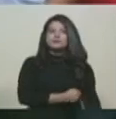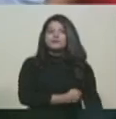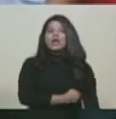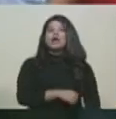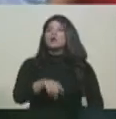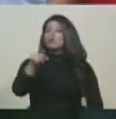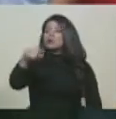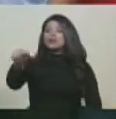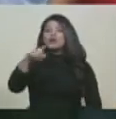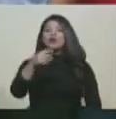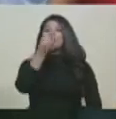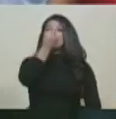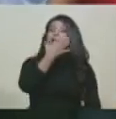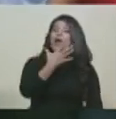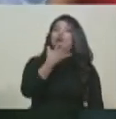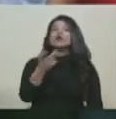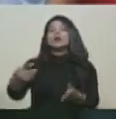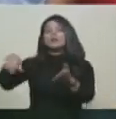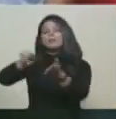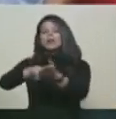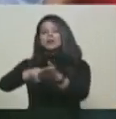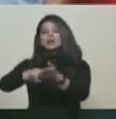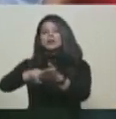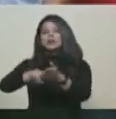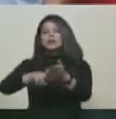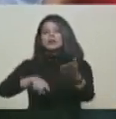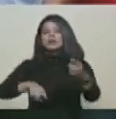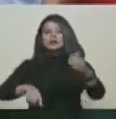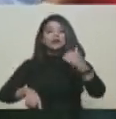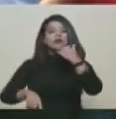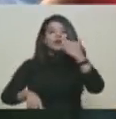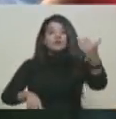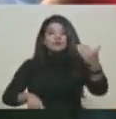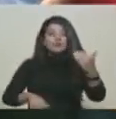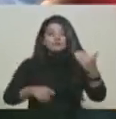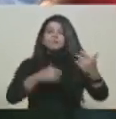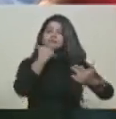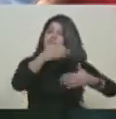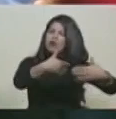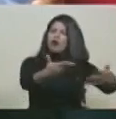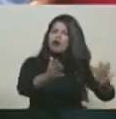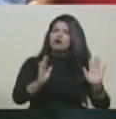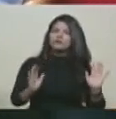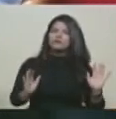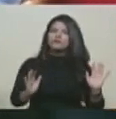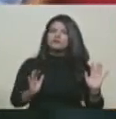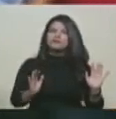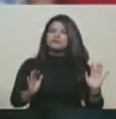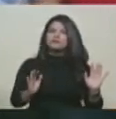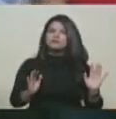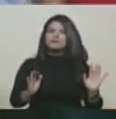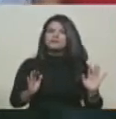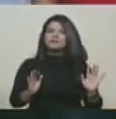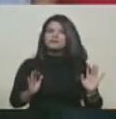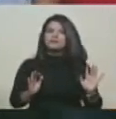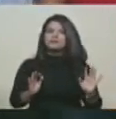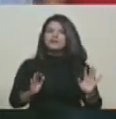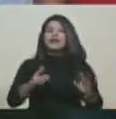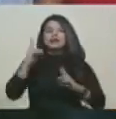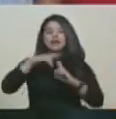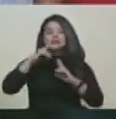dicen ustedes. Y lo que viene es mejor, dicen ustedes. Y después yo digo, ¿en Táchira